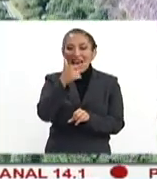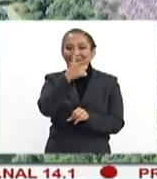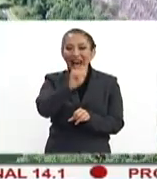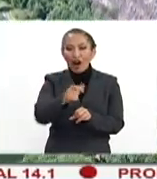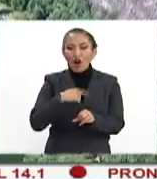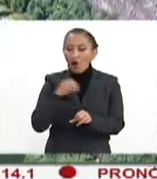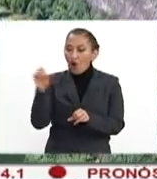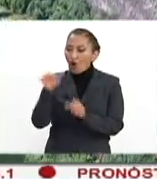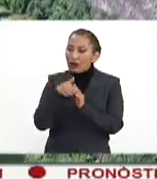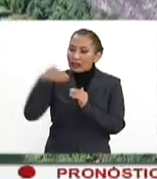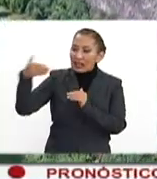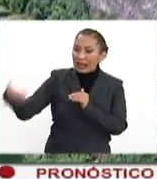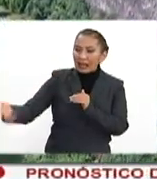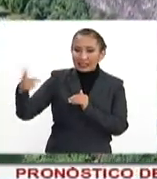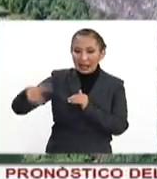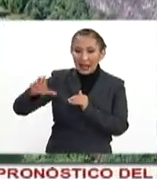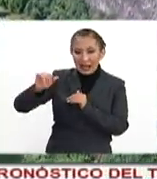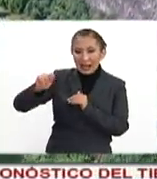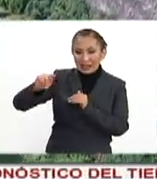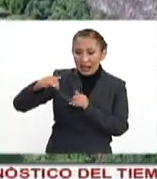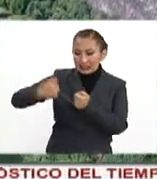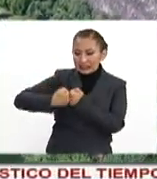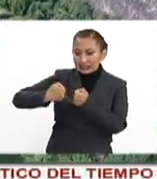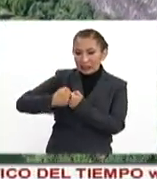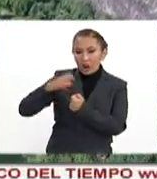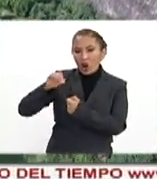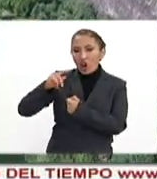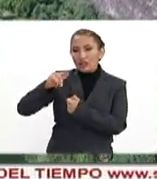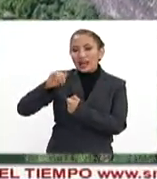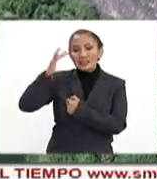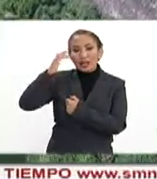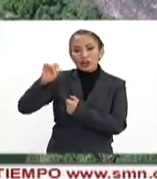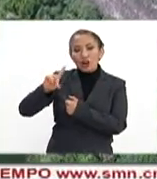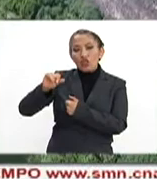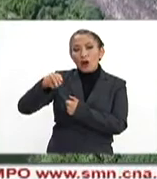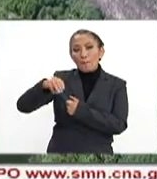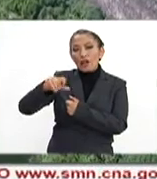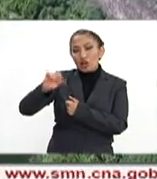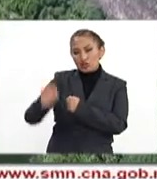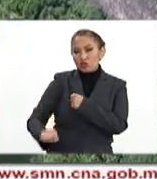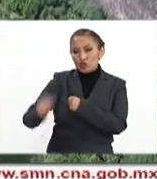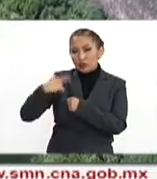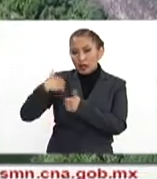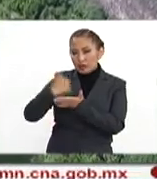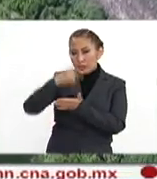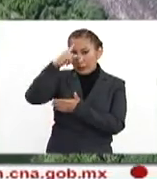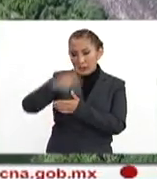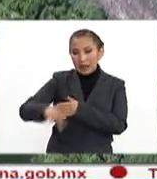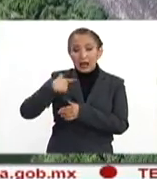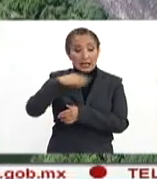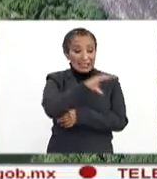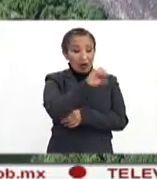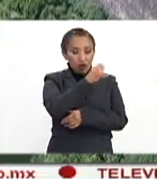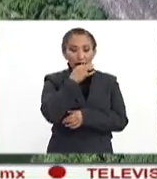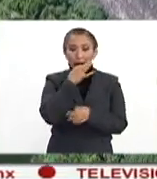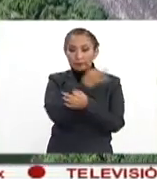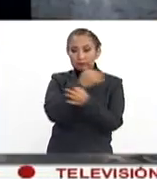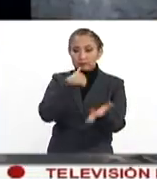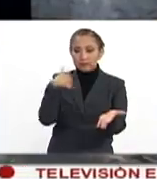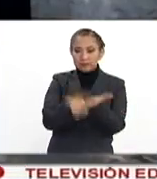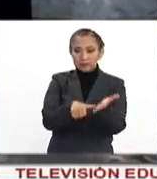en la zona oriente de La Cantera, que colinda con la colonia Santo Domingo, al sur de la capital del país. La máxima casa de estudios emitió